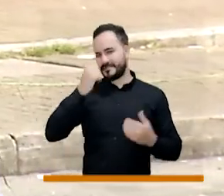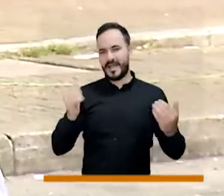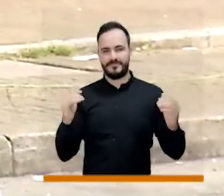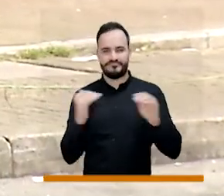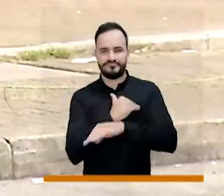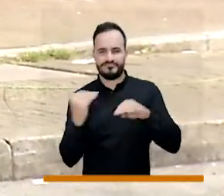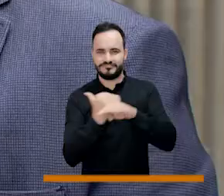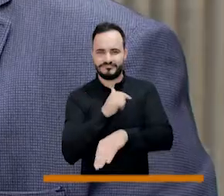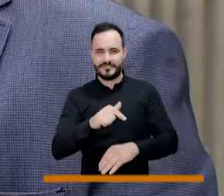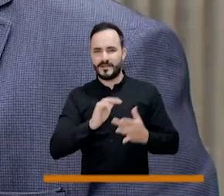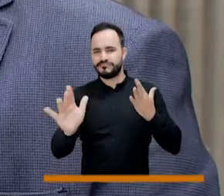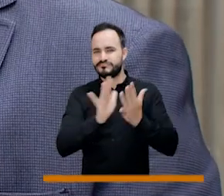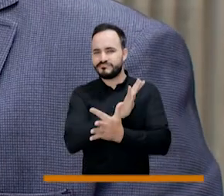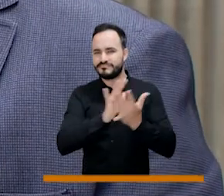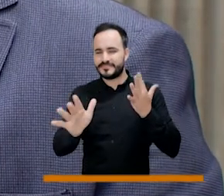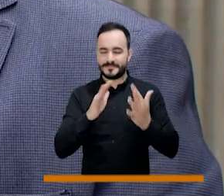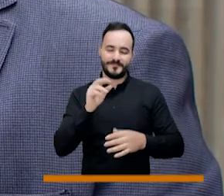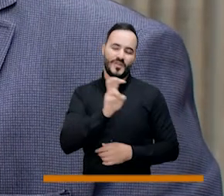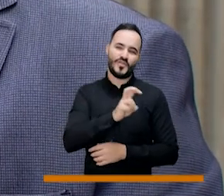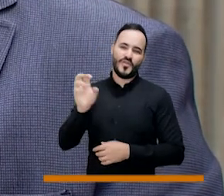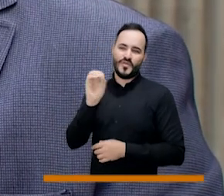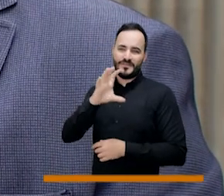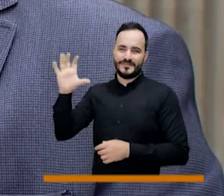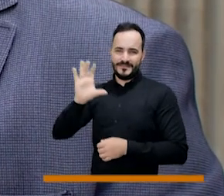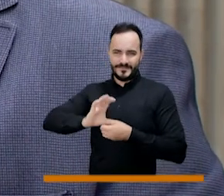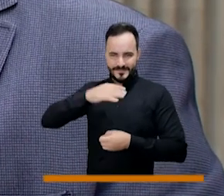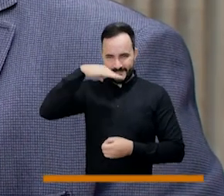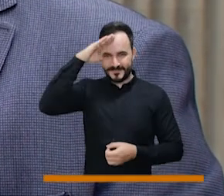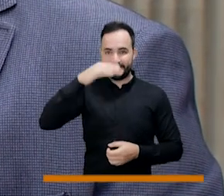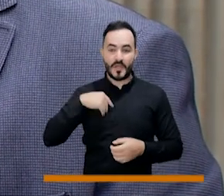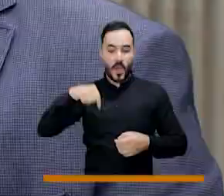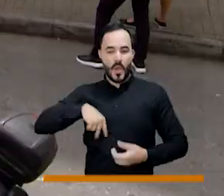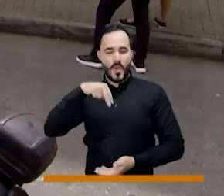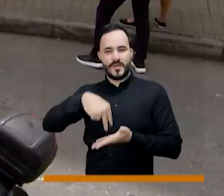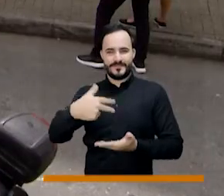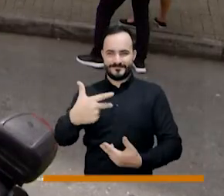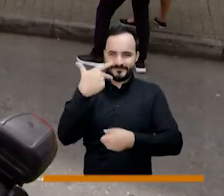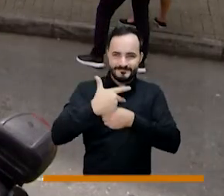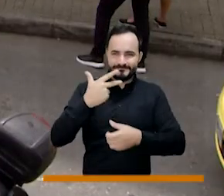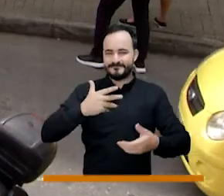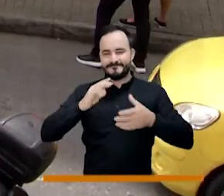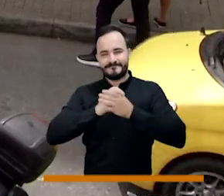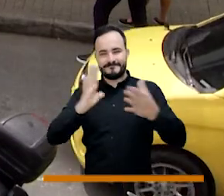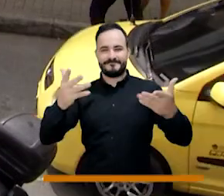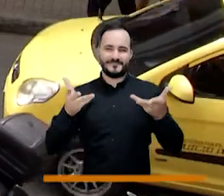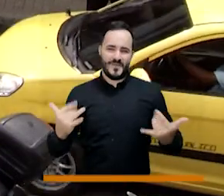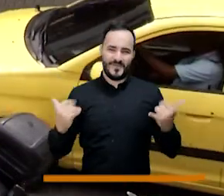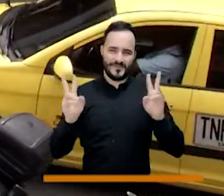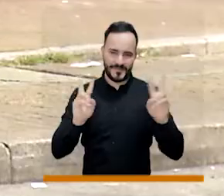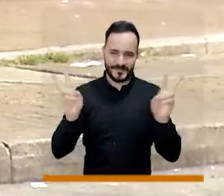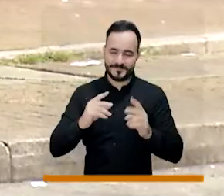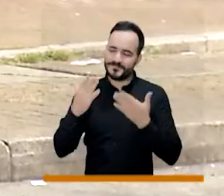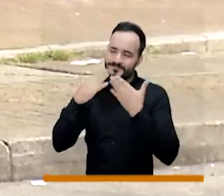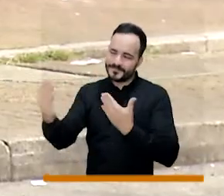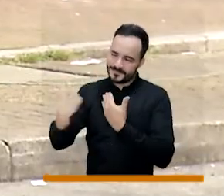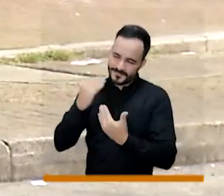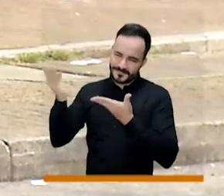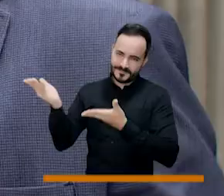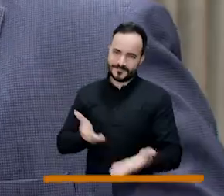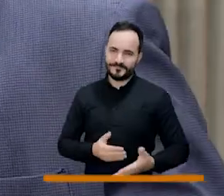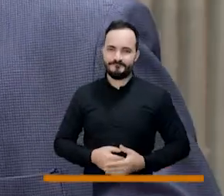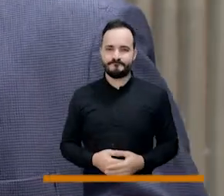5, en el noroccidente de Medellín, desde donde hoy estaremos transmitiendo nuestro programa. Muchísimas gracias por esa invitación tan